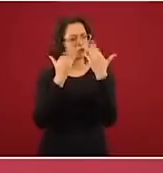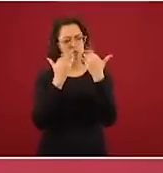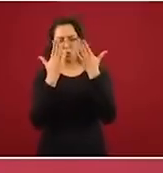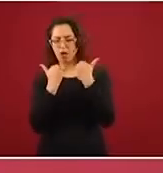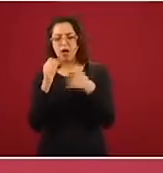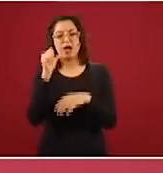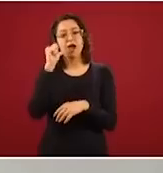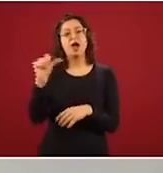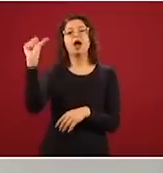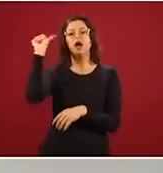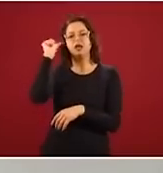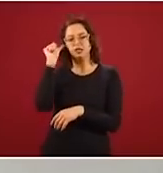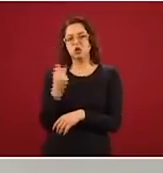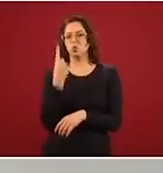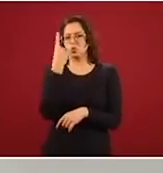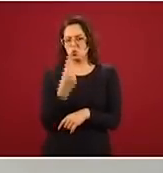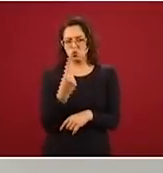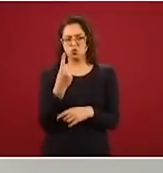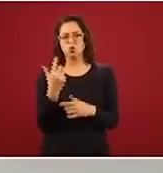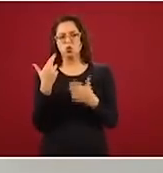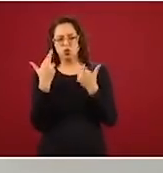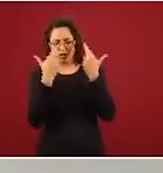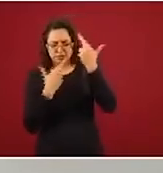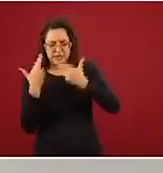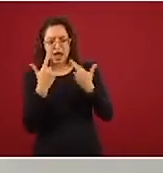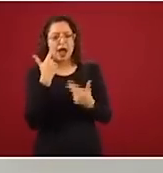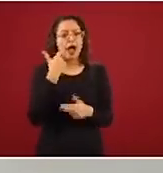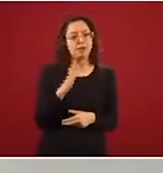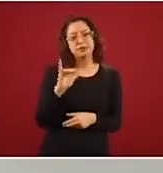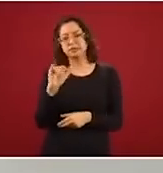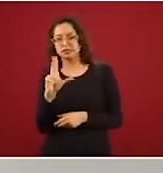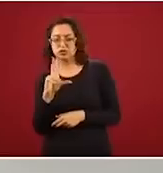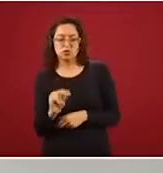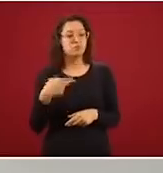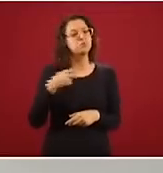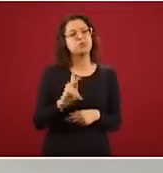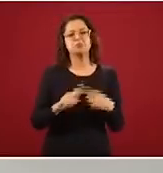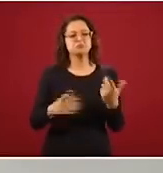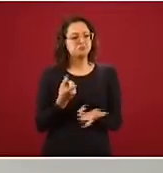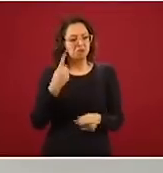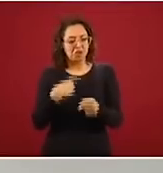tarde tenemos un nuevo caso sospechoso que informaremos hoy por la tarde, serán 12, pero